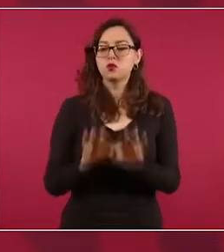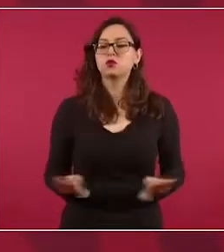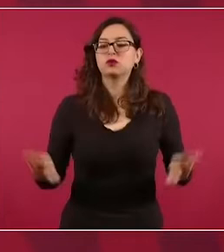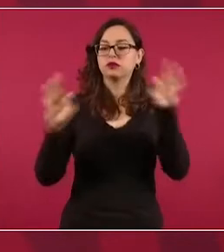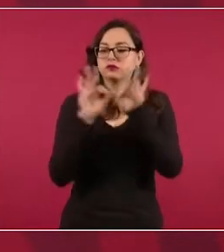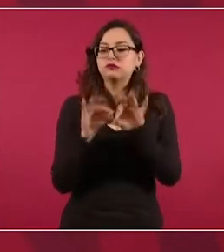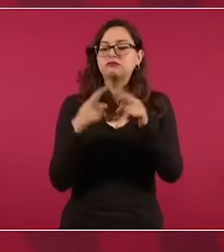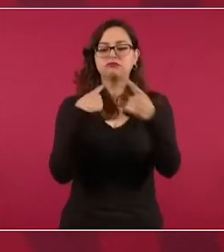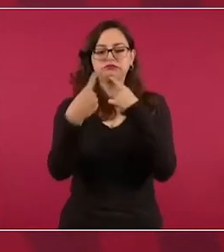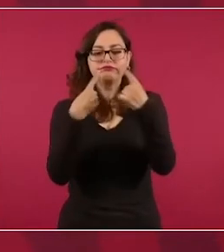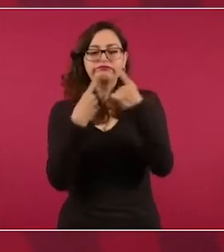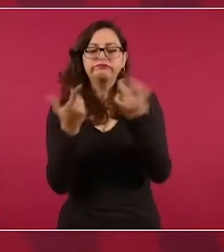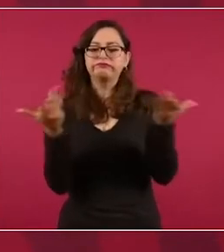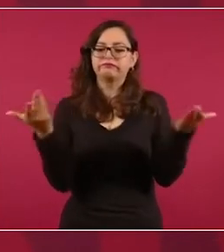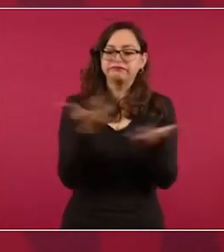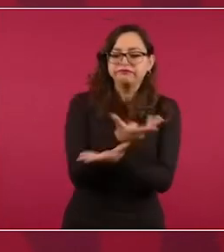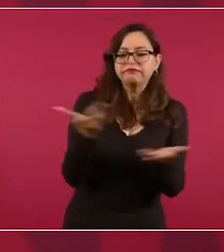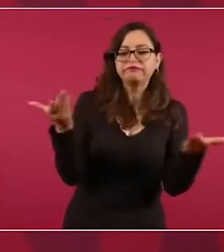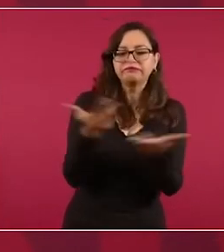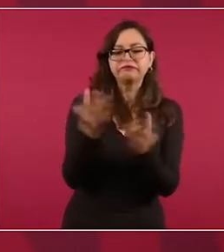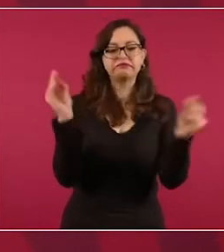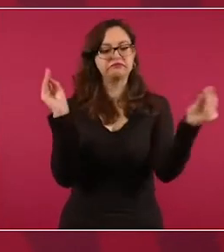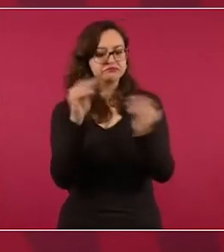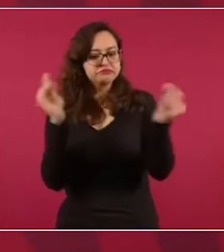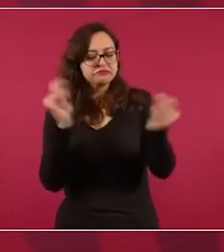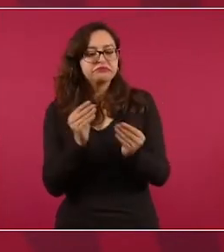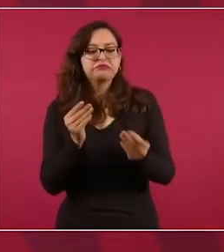nada más era